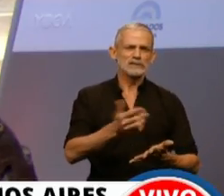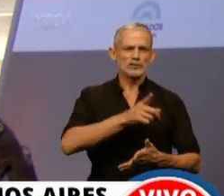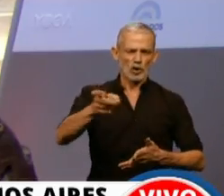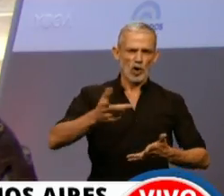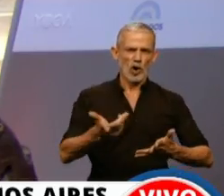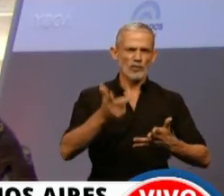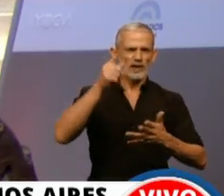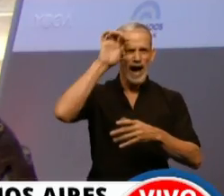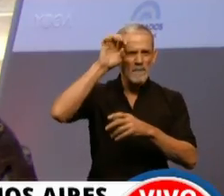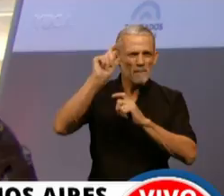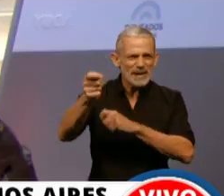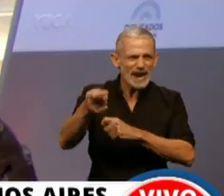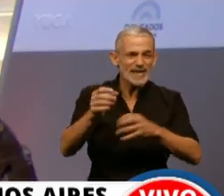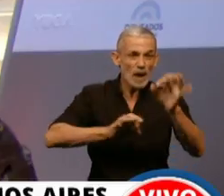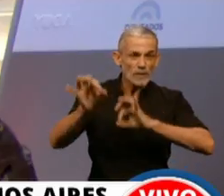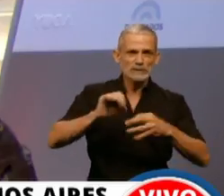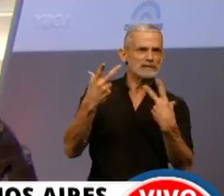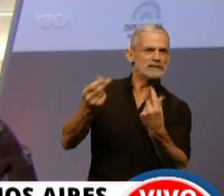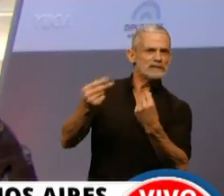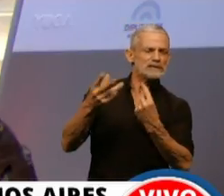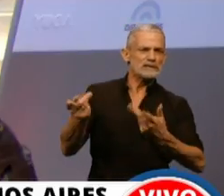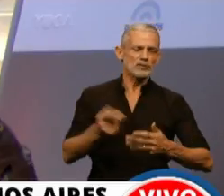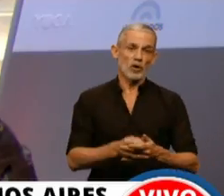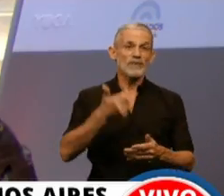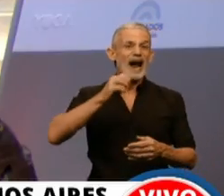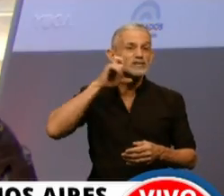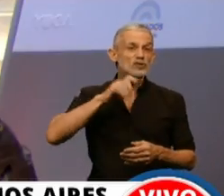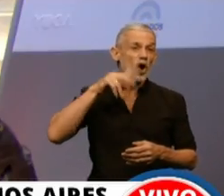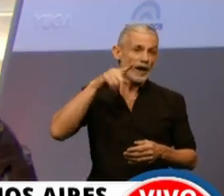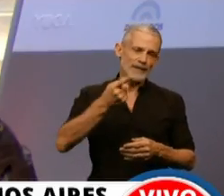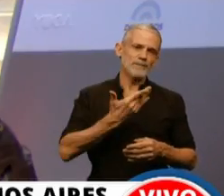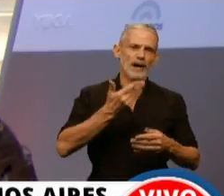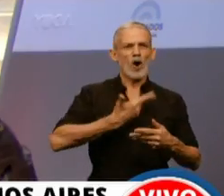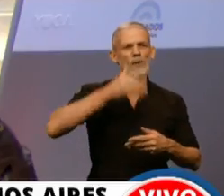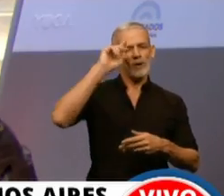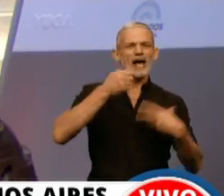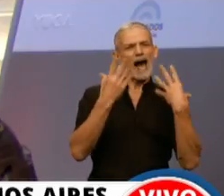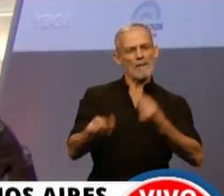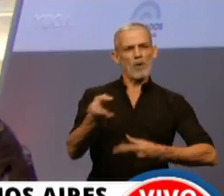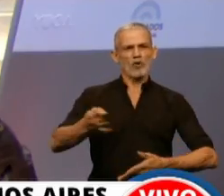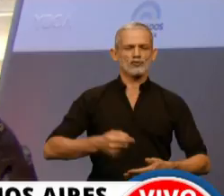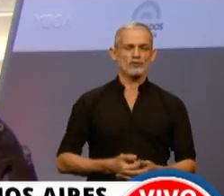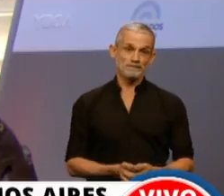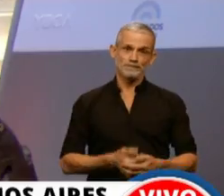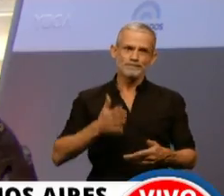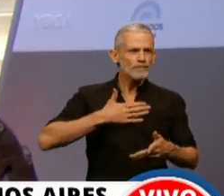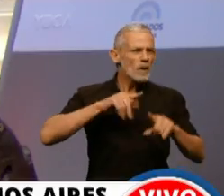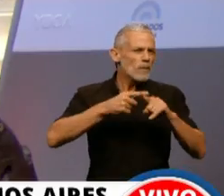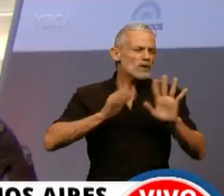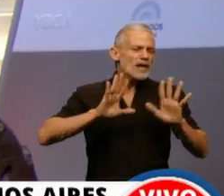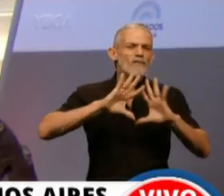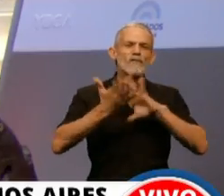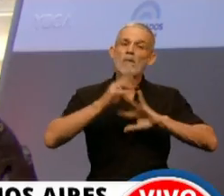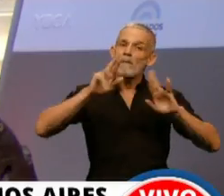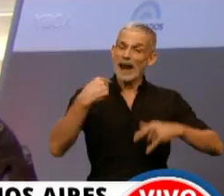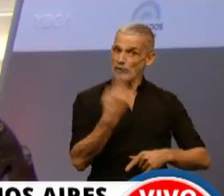contra esos proyectos de acción y apoyados por el gobierno nacional de manera que nosotros estamos con otra política señor